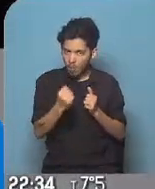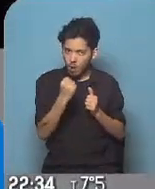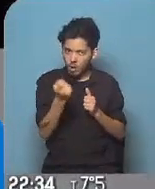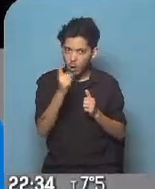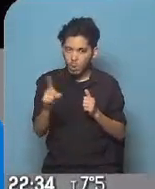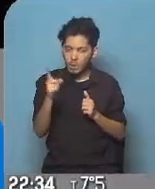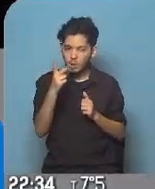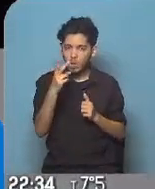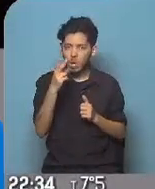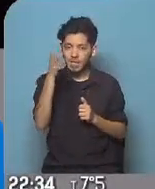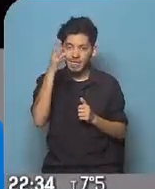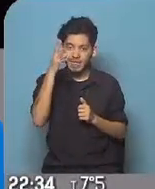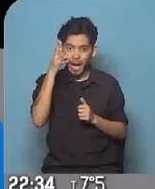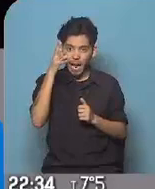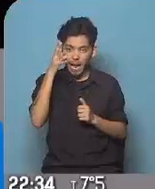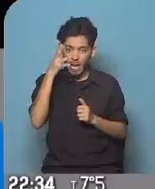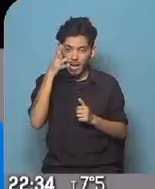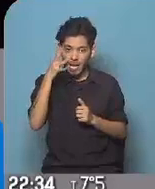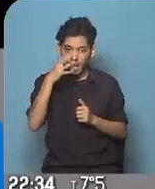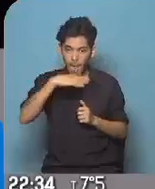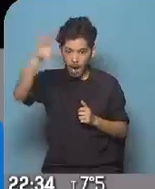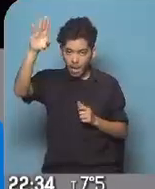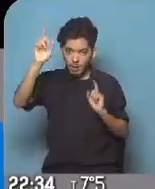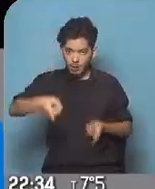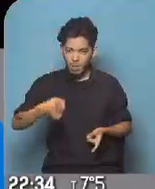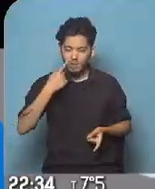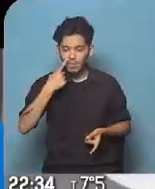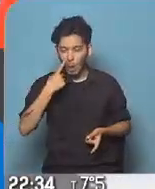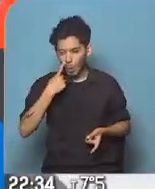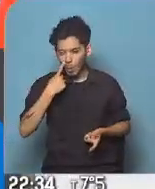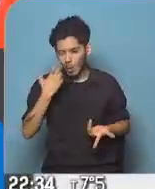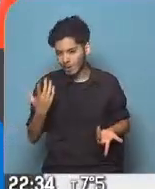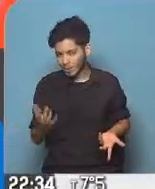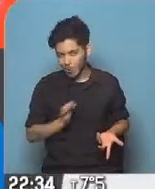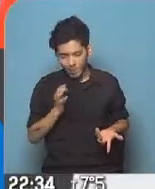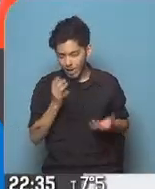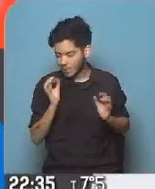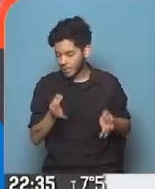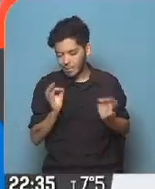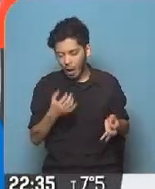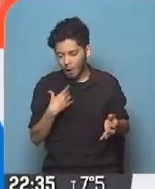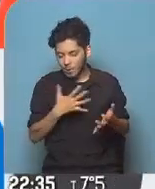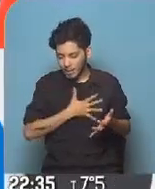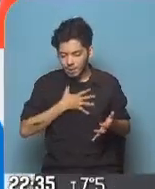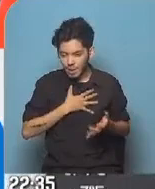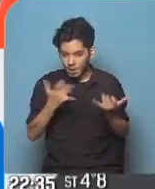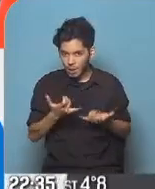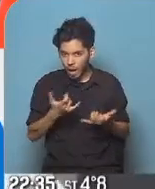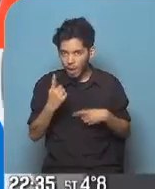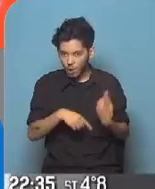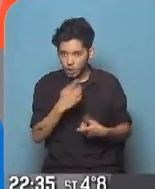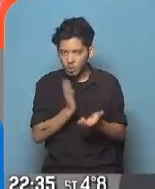el fascismo transpira y está latente en todos los países de Europa y en cualquier sociedad, digamos. Pero me parece interesante señalar